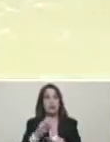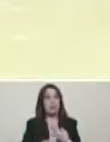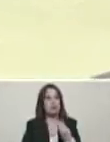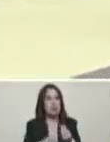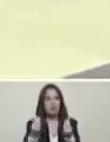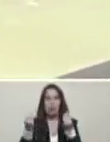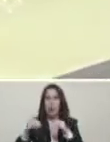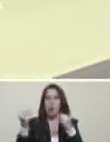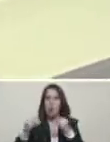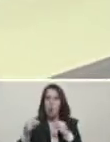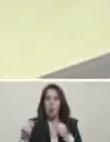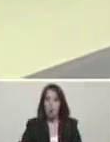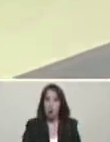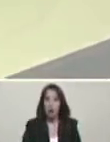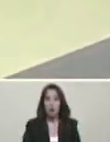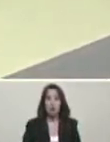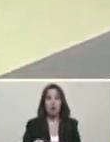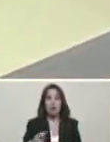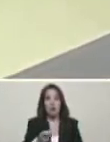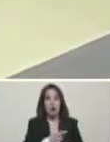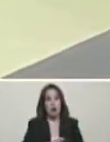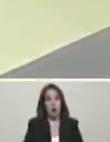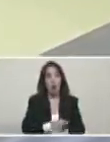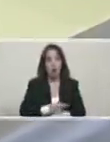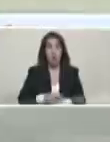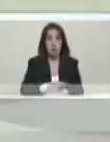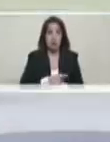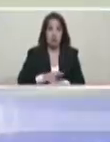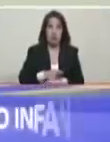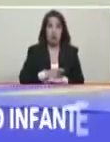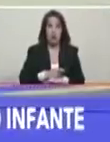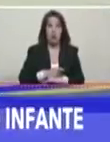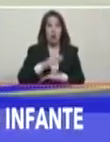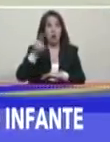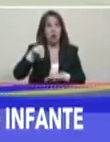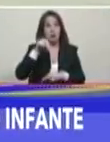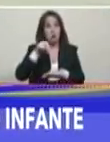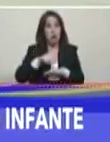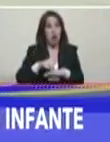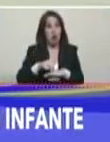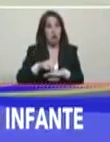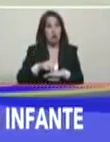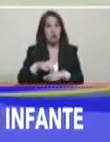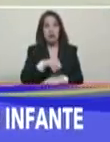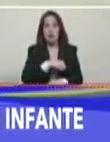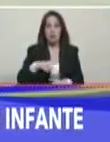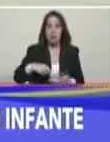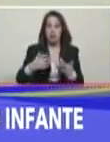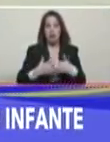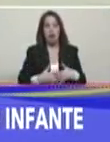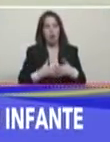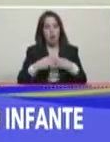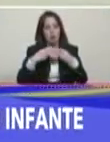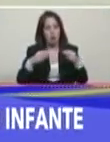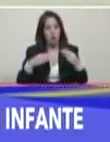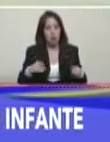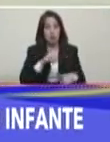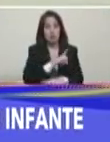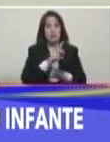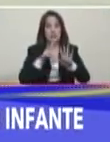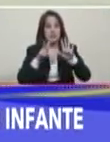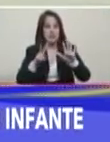alianza estratégica entre el gobierno nacional, la gobernación y el sector privado. 17 en